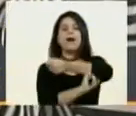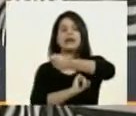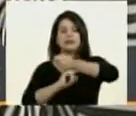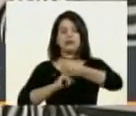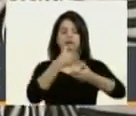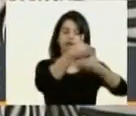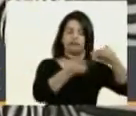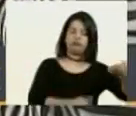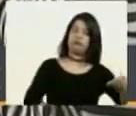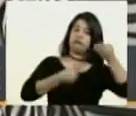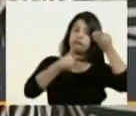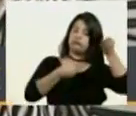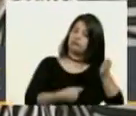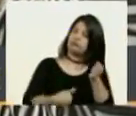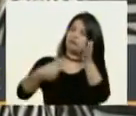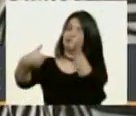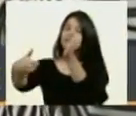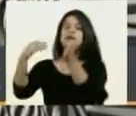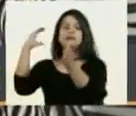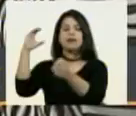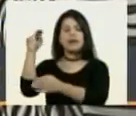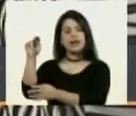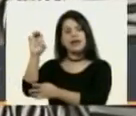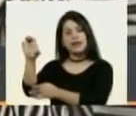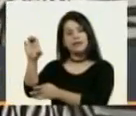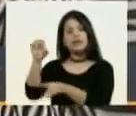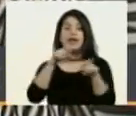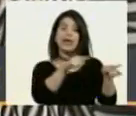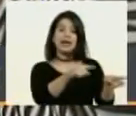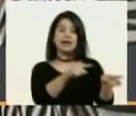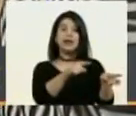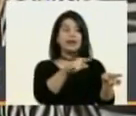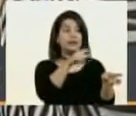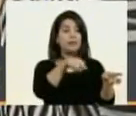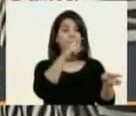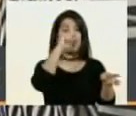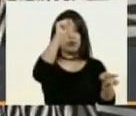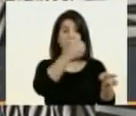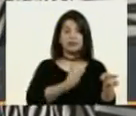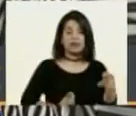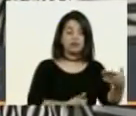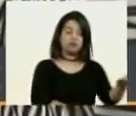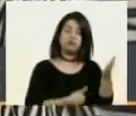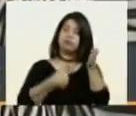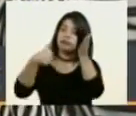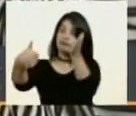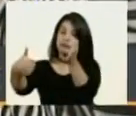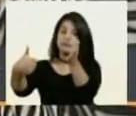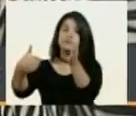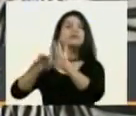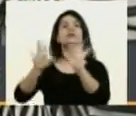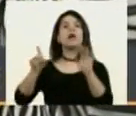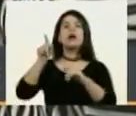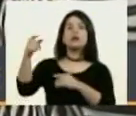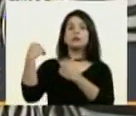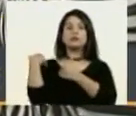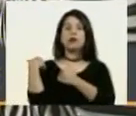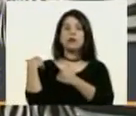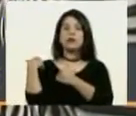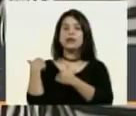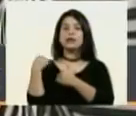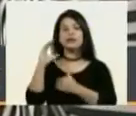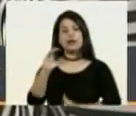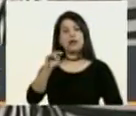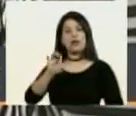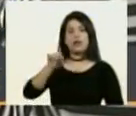Quien tiene la iniciativa de la Asamblea Nacional Constituyente propone las bases. Todo dentro del marco de la Constitución, se le presenta al organismo electoral, el